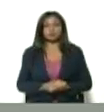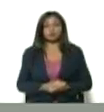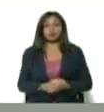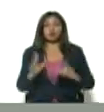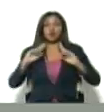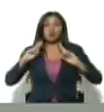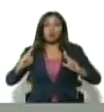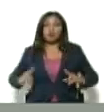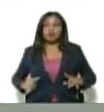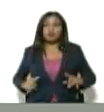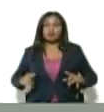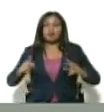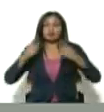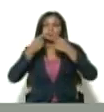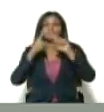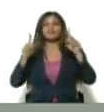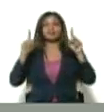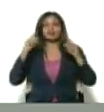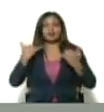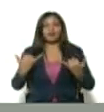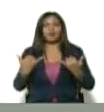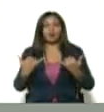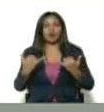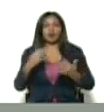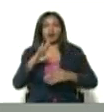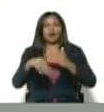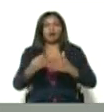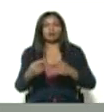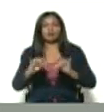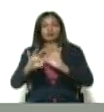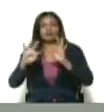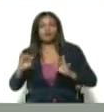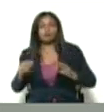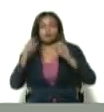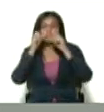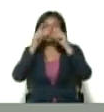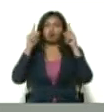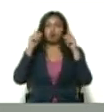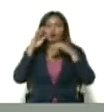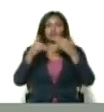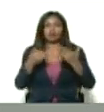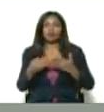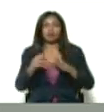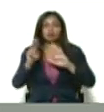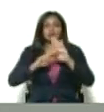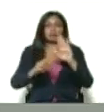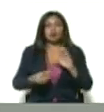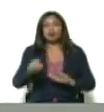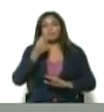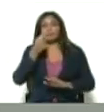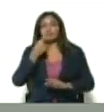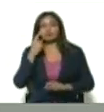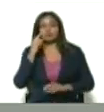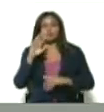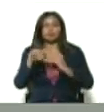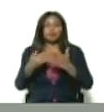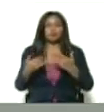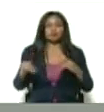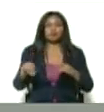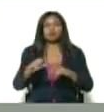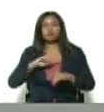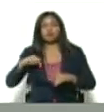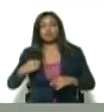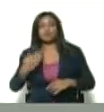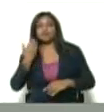humanidad será otra, hasta que se descubra las medicinas que curen esta